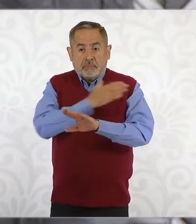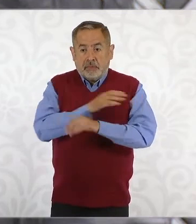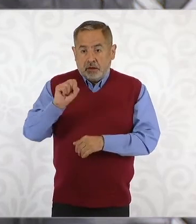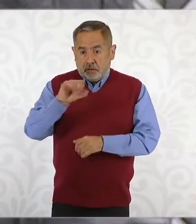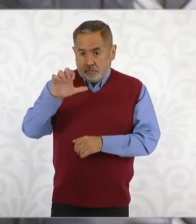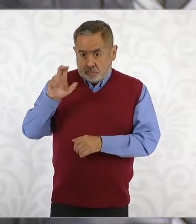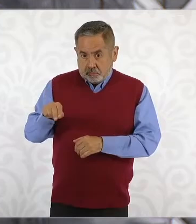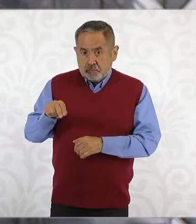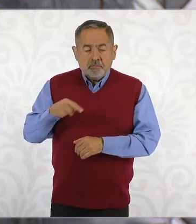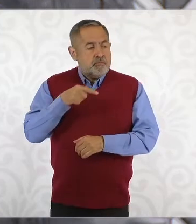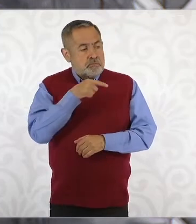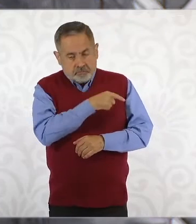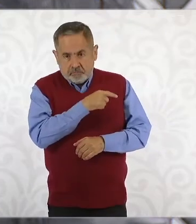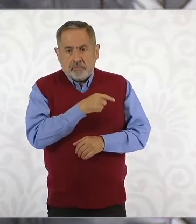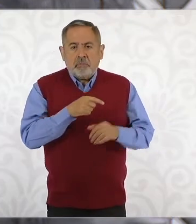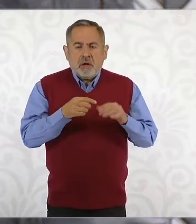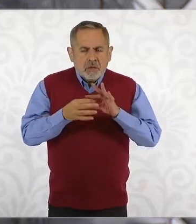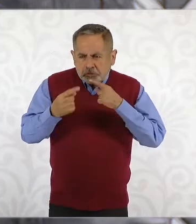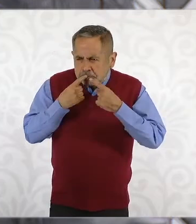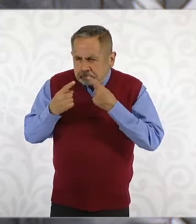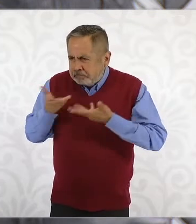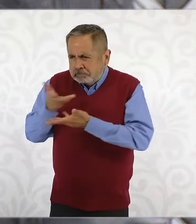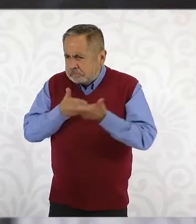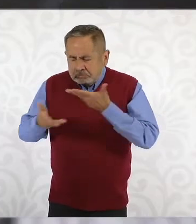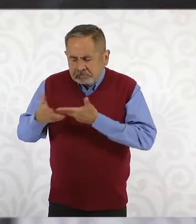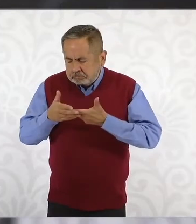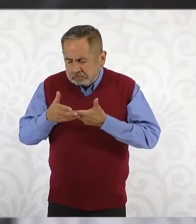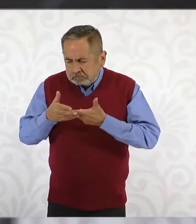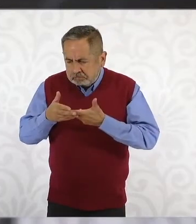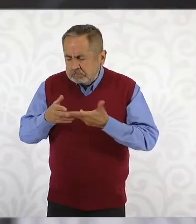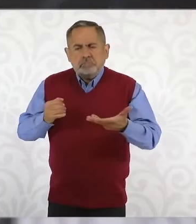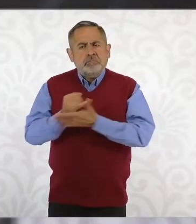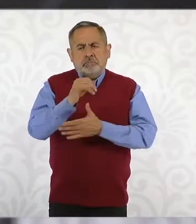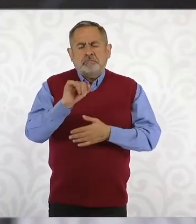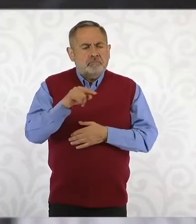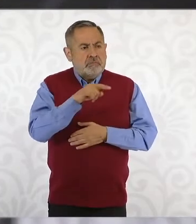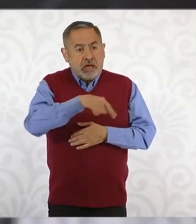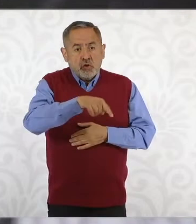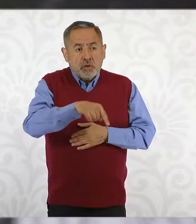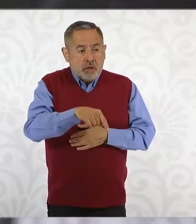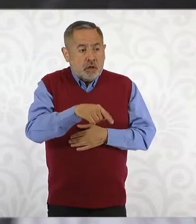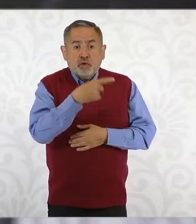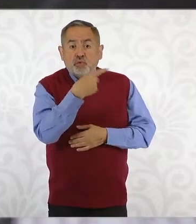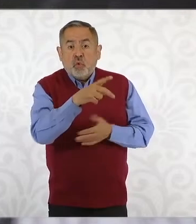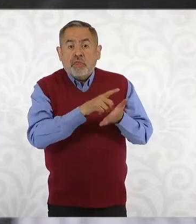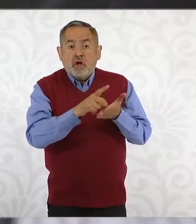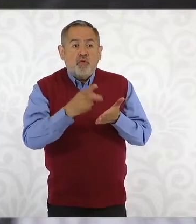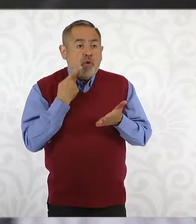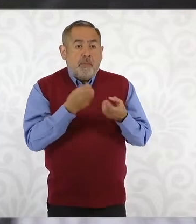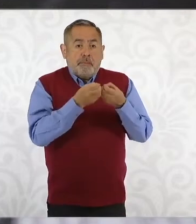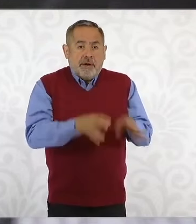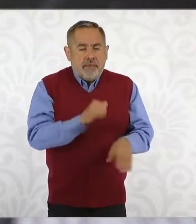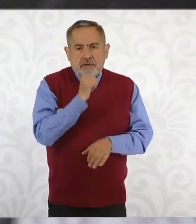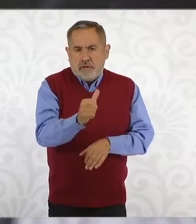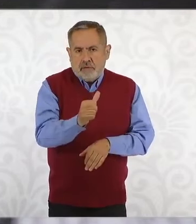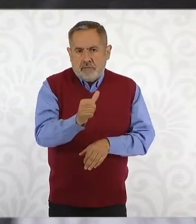en reclusorios o en centros de reclusión. El criterio es que una orden